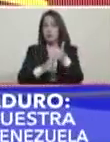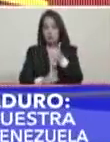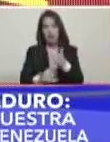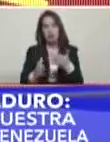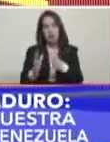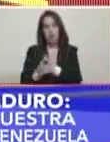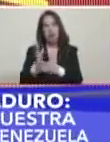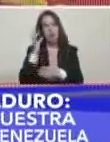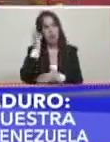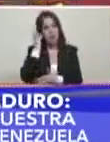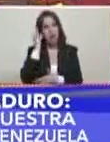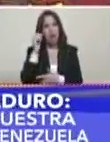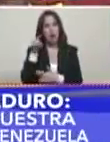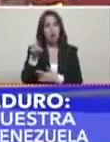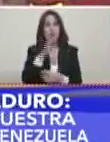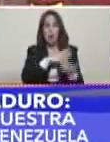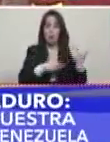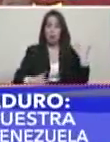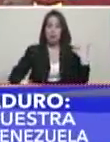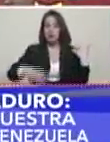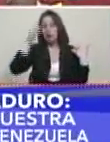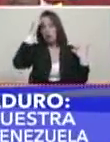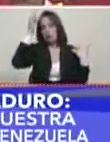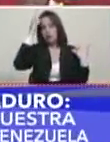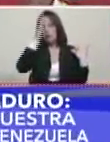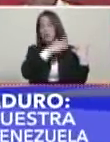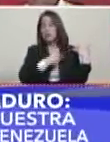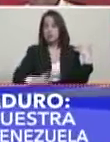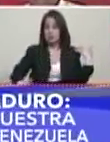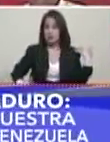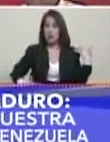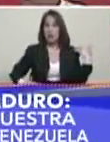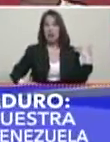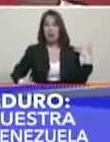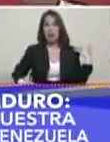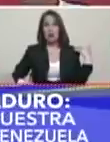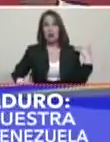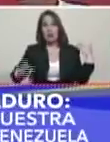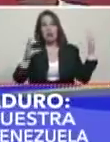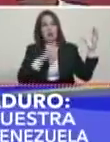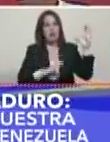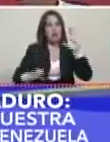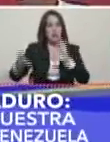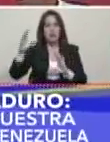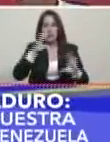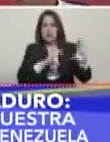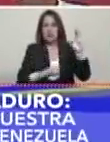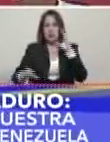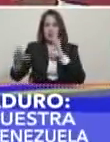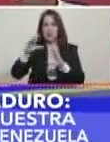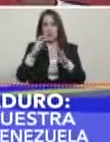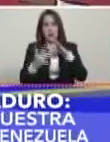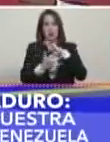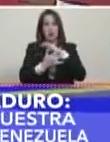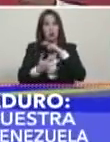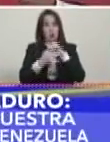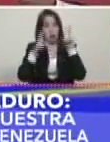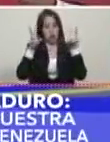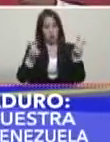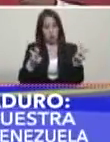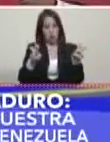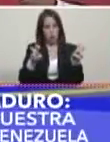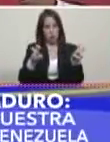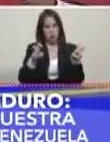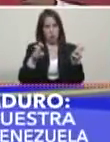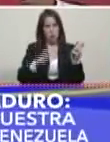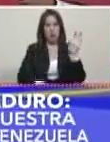usted es presidenta del Consejo Presidencial de Ciencia, Tecnología e Innovación para